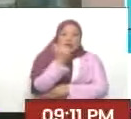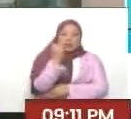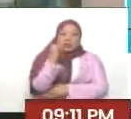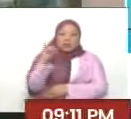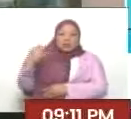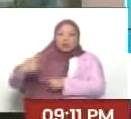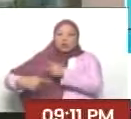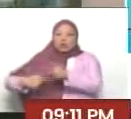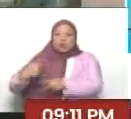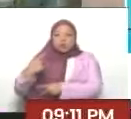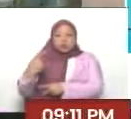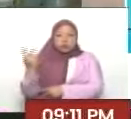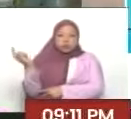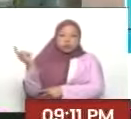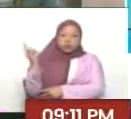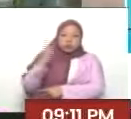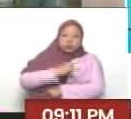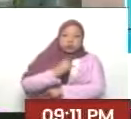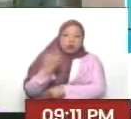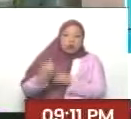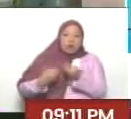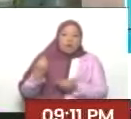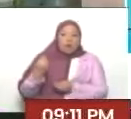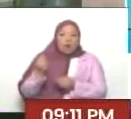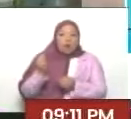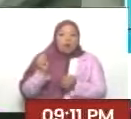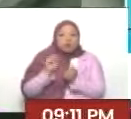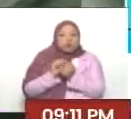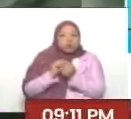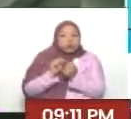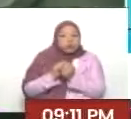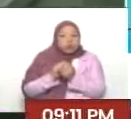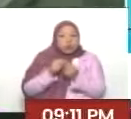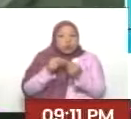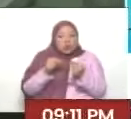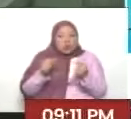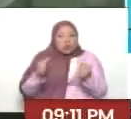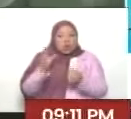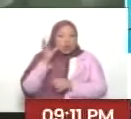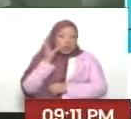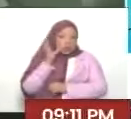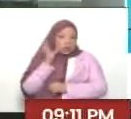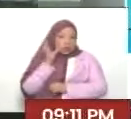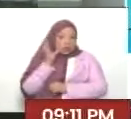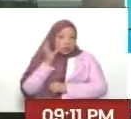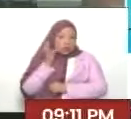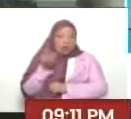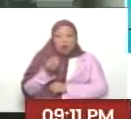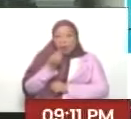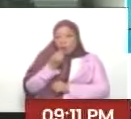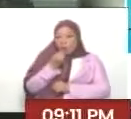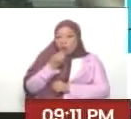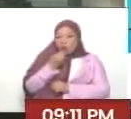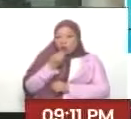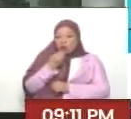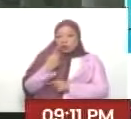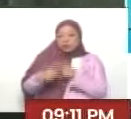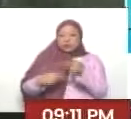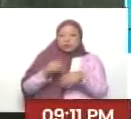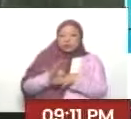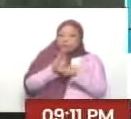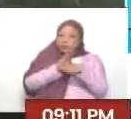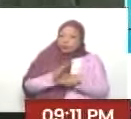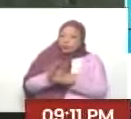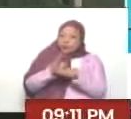El mecanismo como se debe secar el cacao, que es lo importante, porque el cacao es un alimento y se debe